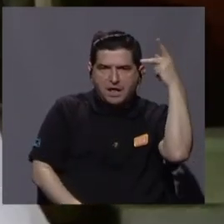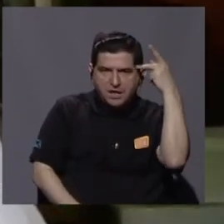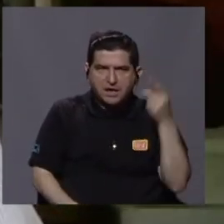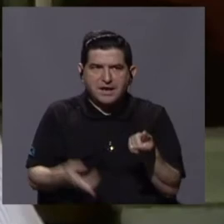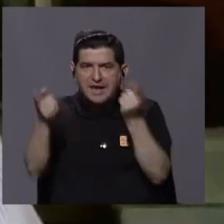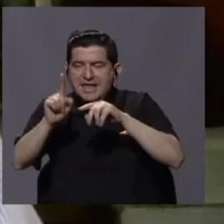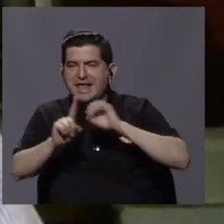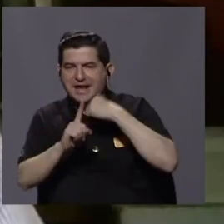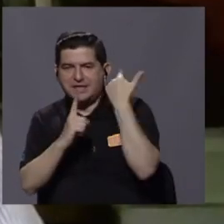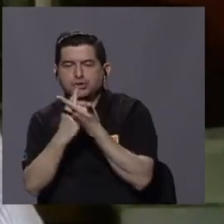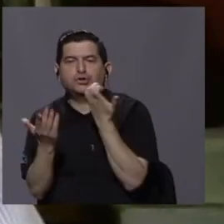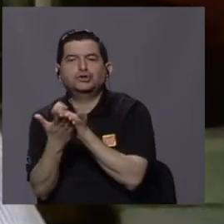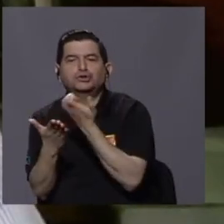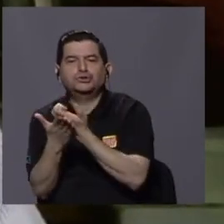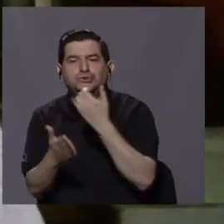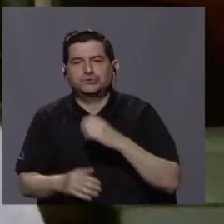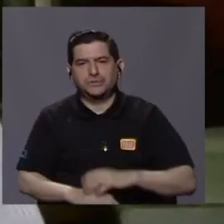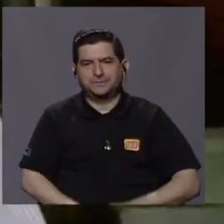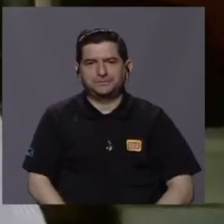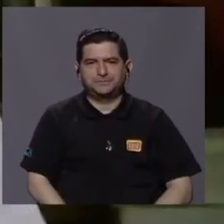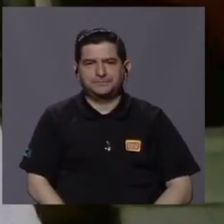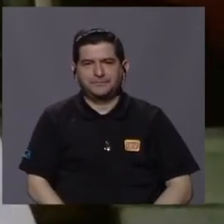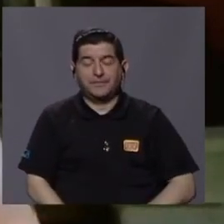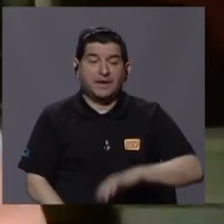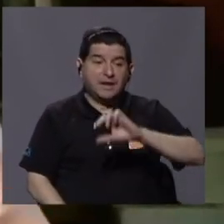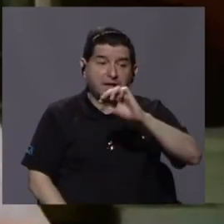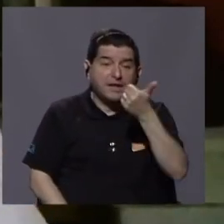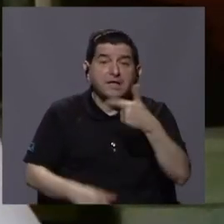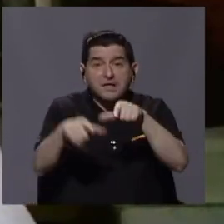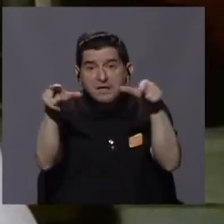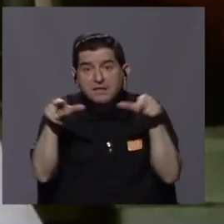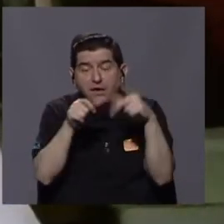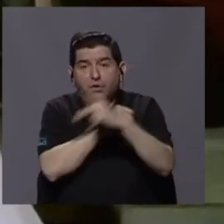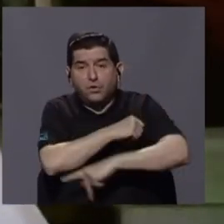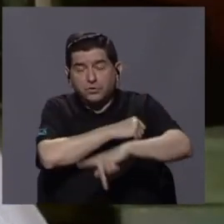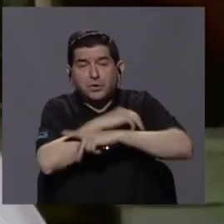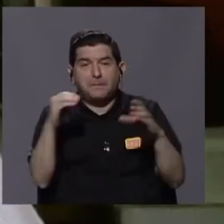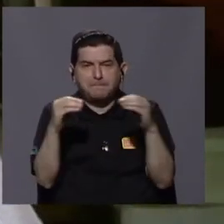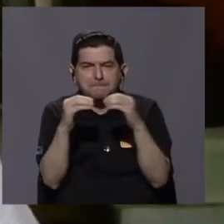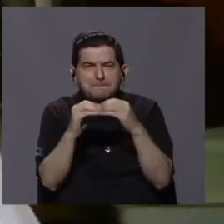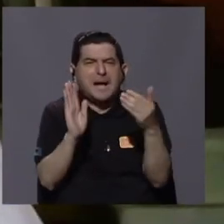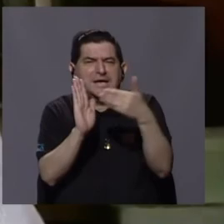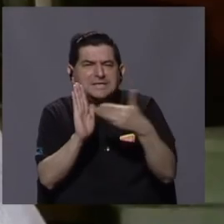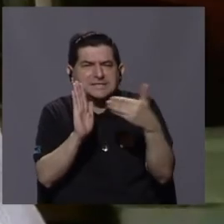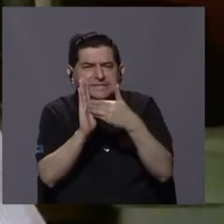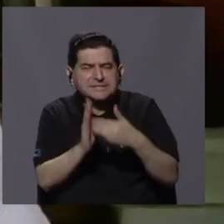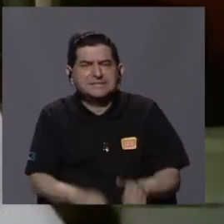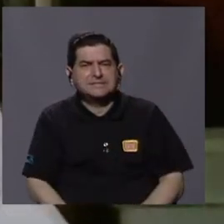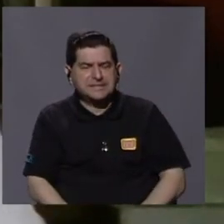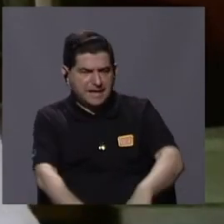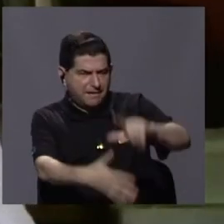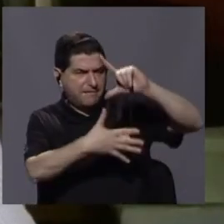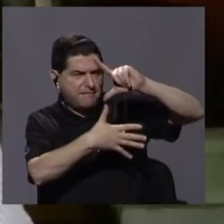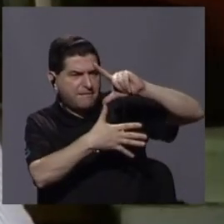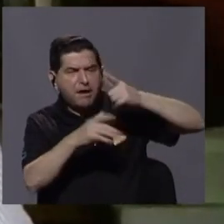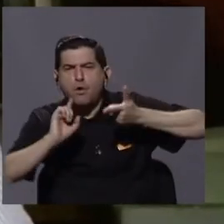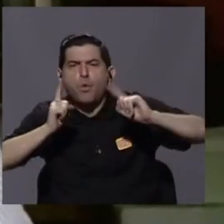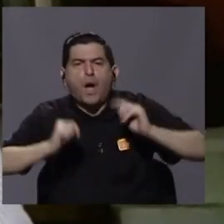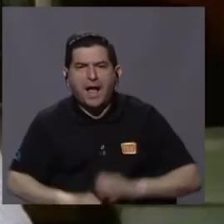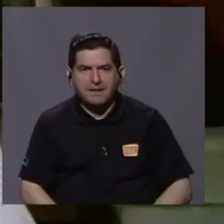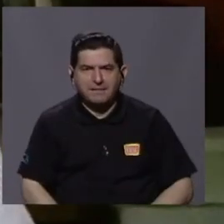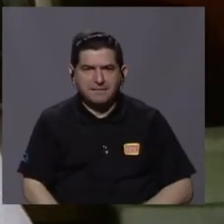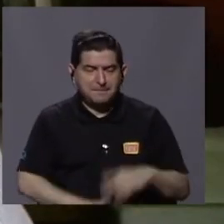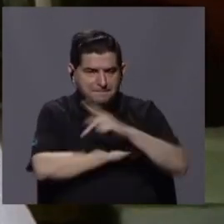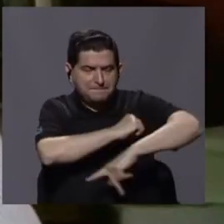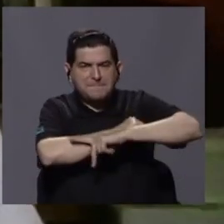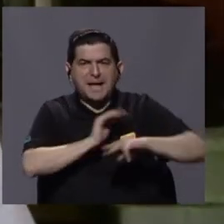hecho social y económico y de otro lugar los países que más han sufrido en américa latina son aquellos en los